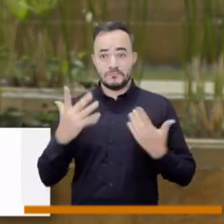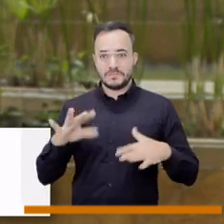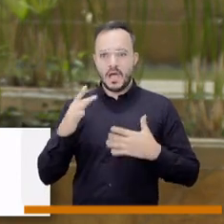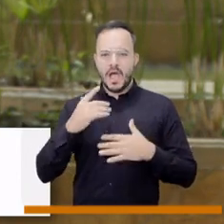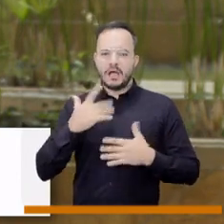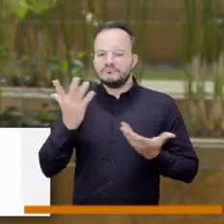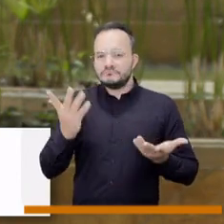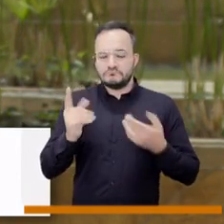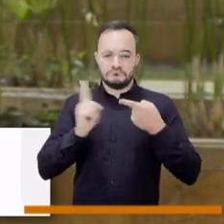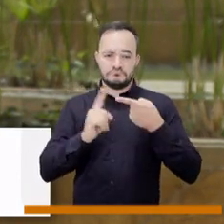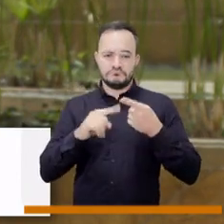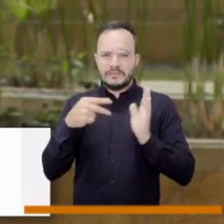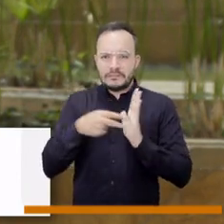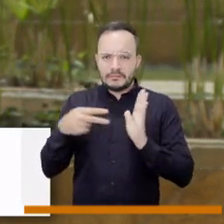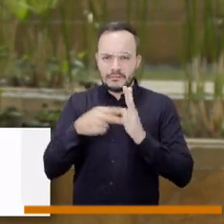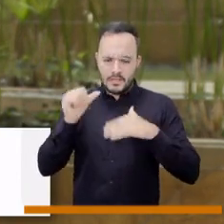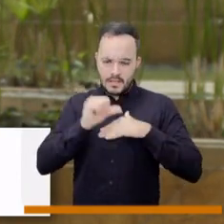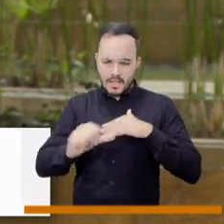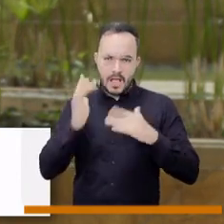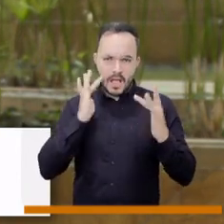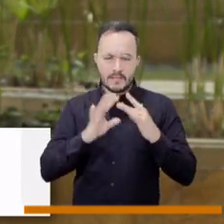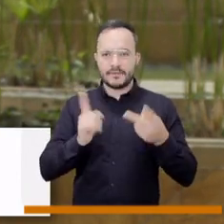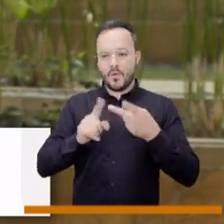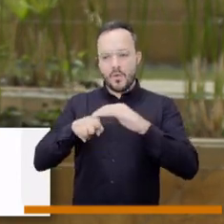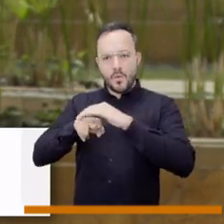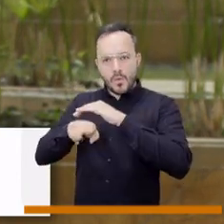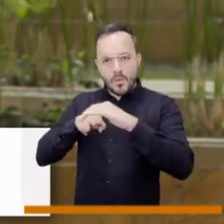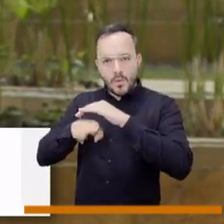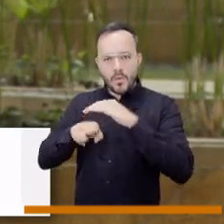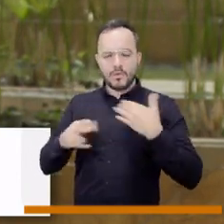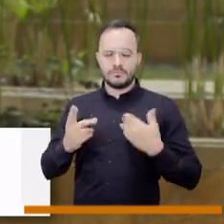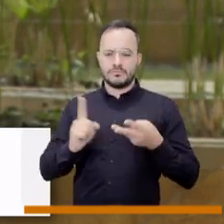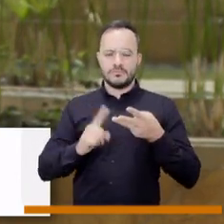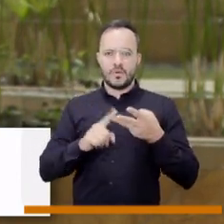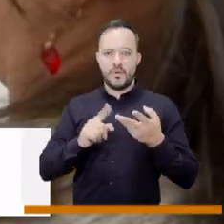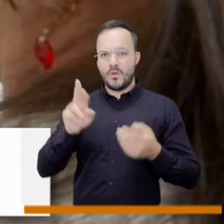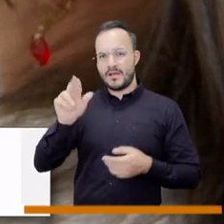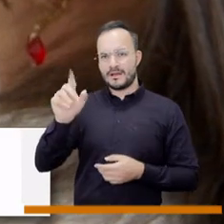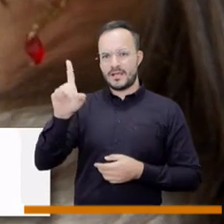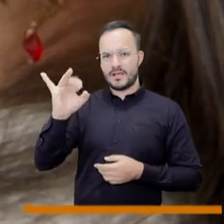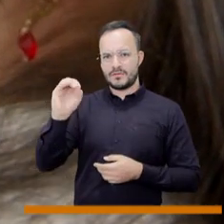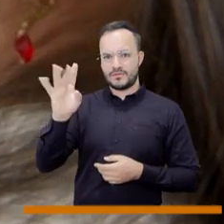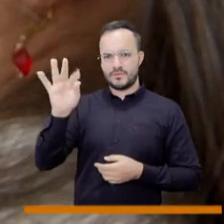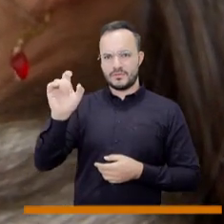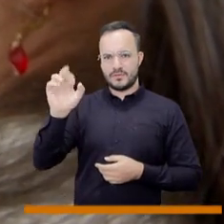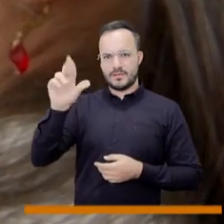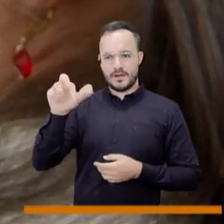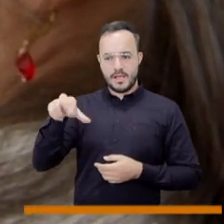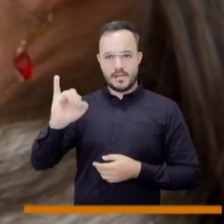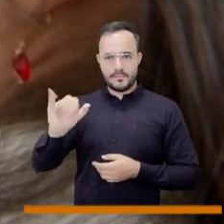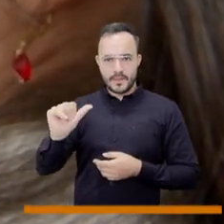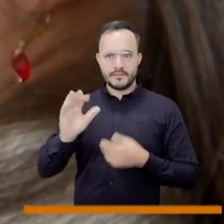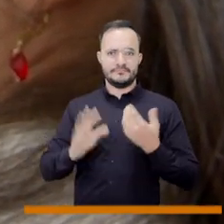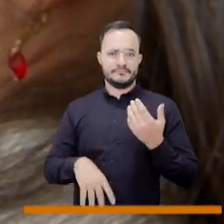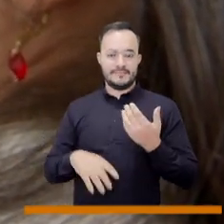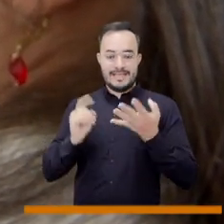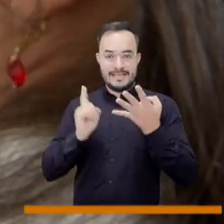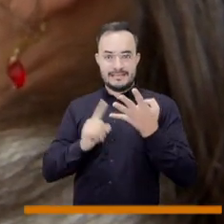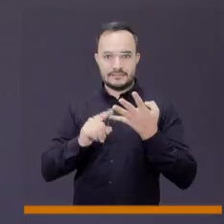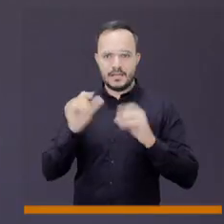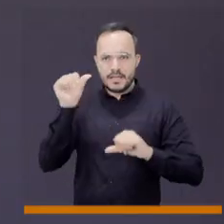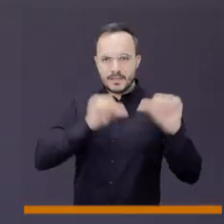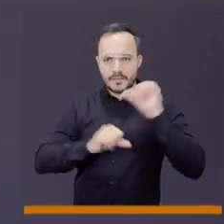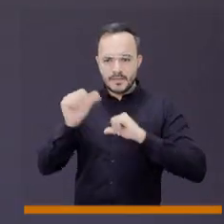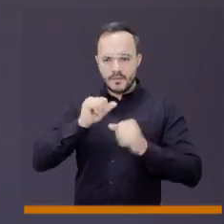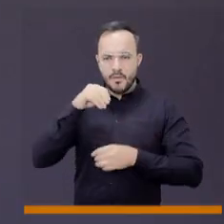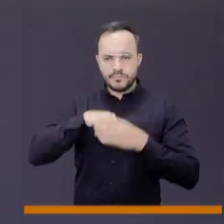técnicas quirúrgicas, sino también con quimioterapia, hormonoterapia, radioterapia, que nos permiten avanzar